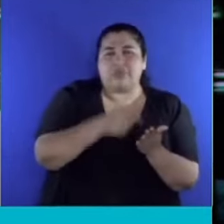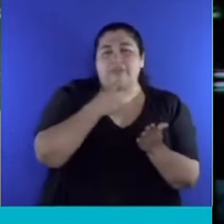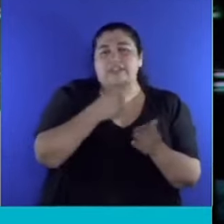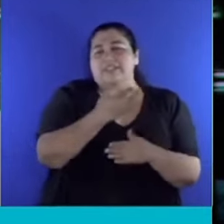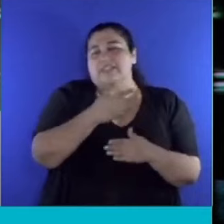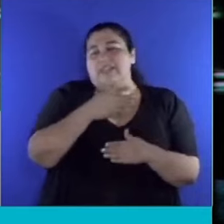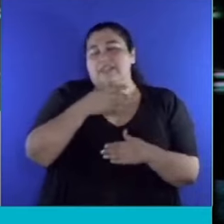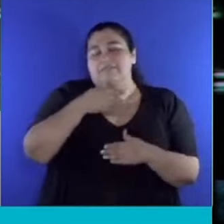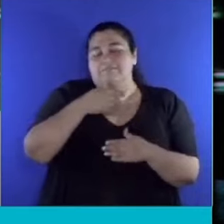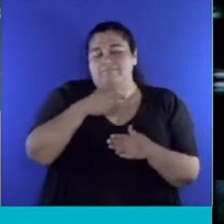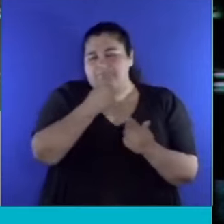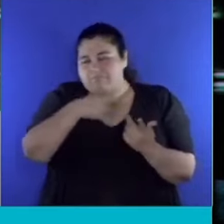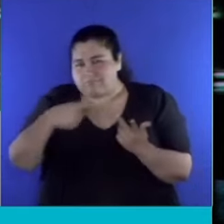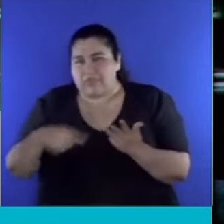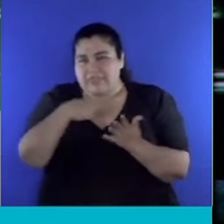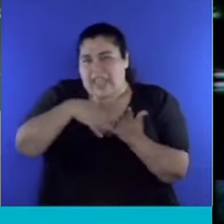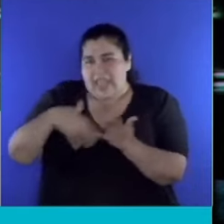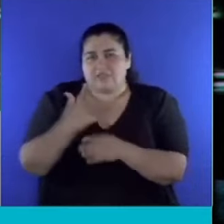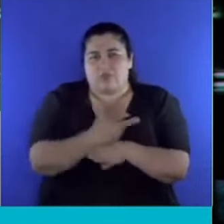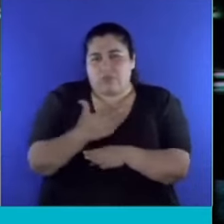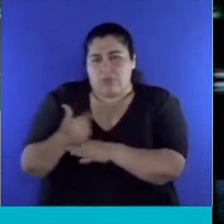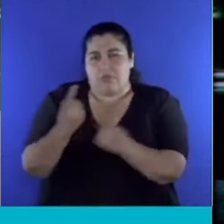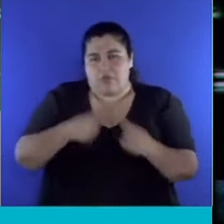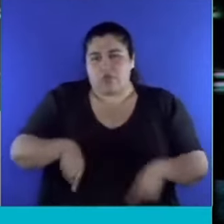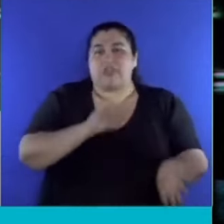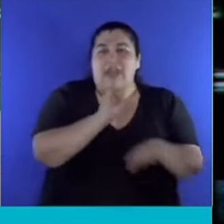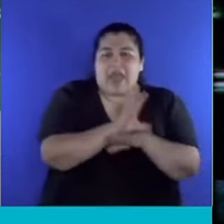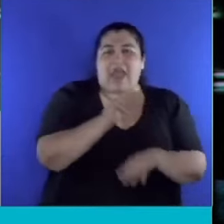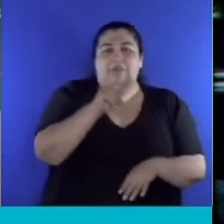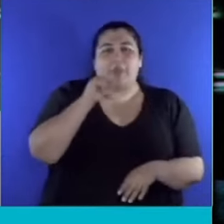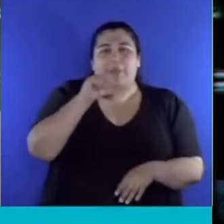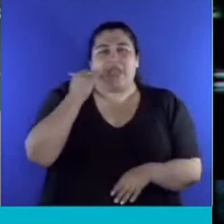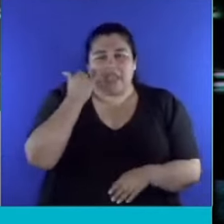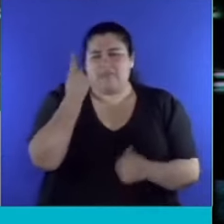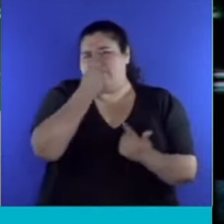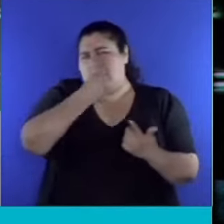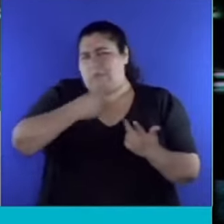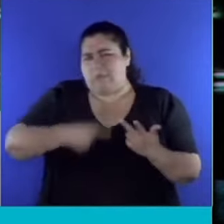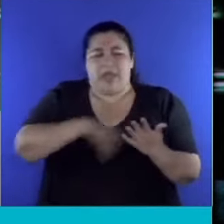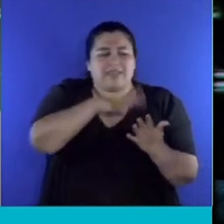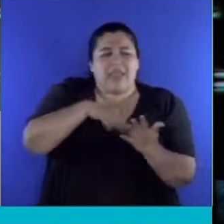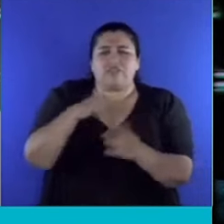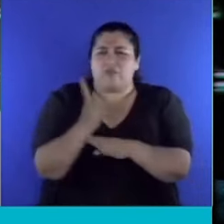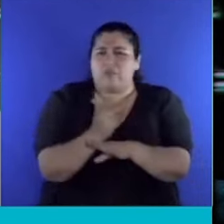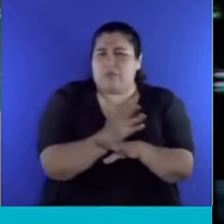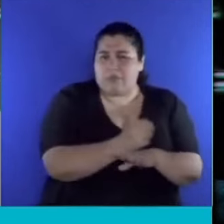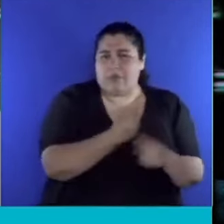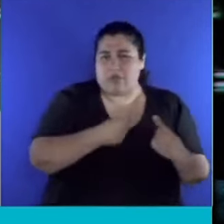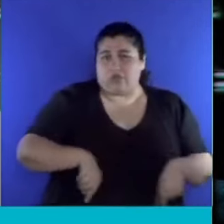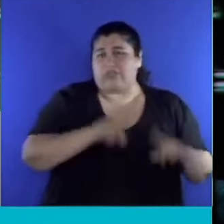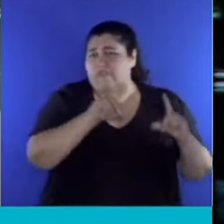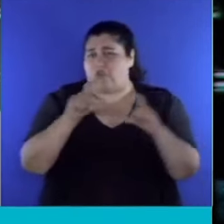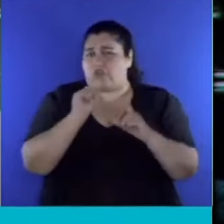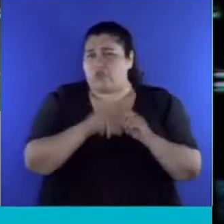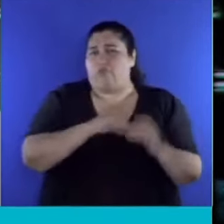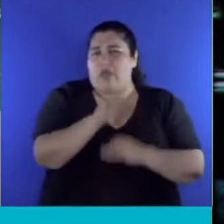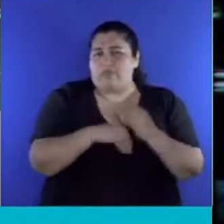el 27 el aviador y la bomba la carta Vicky bueno entre otras muchas cosas fotografías